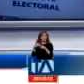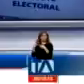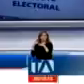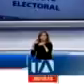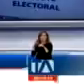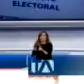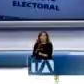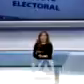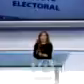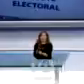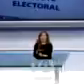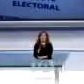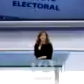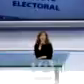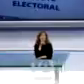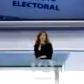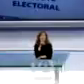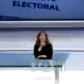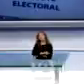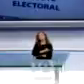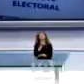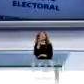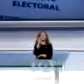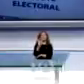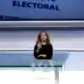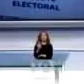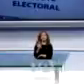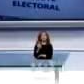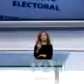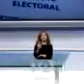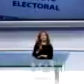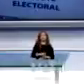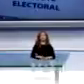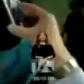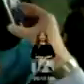la presión encima, pues faltan solo 4 días para las elecciones.